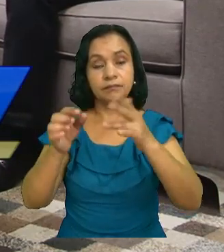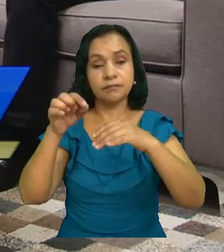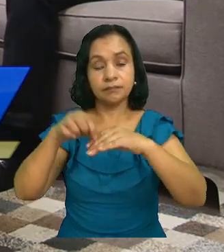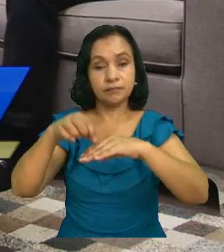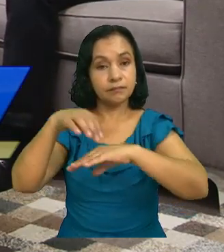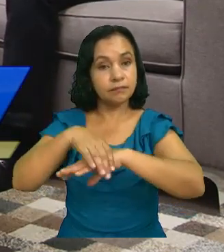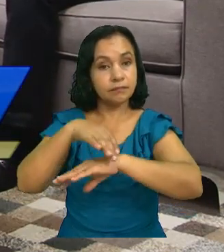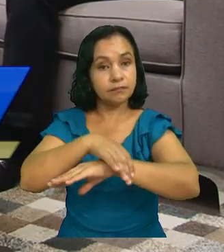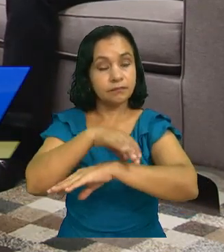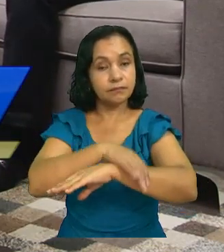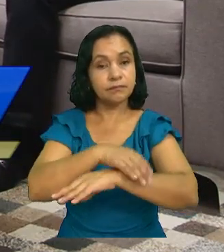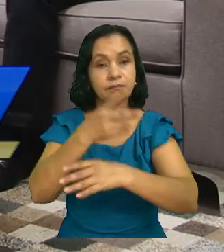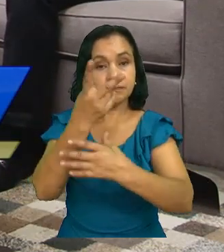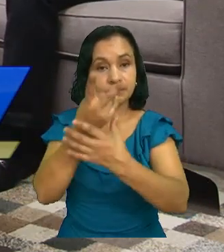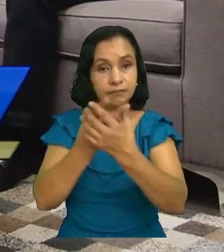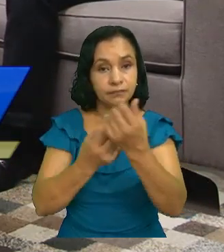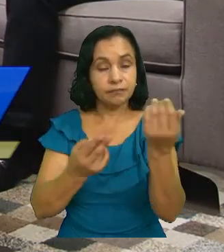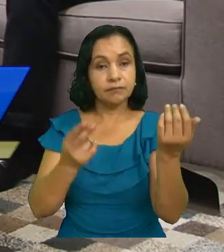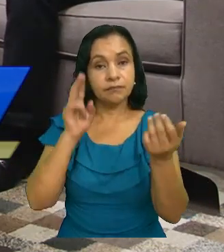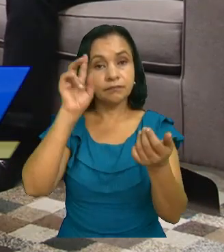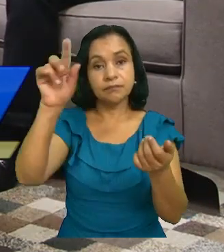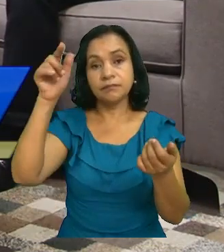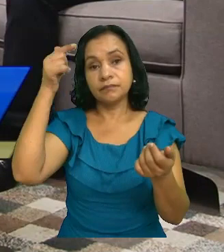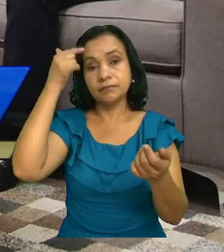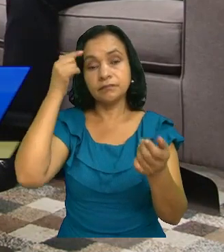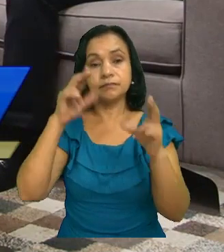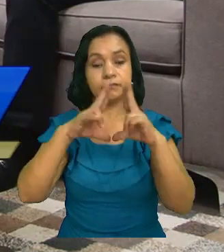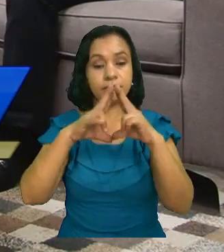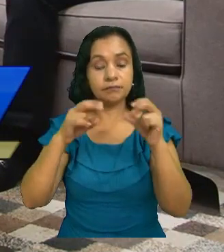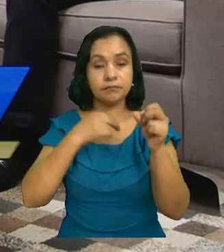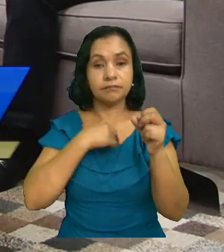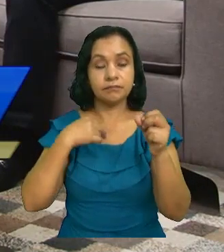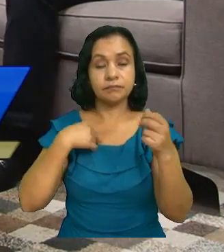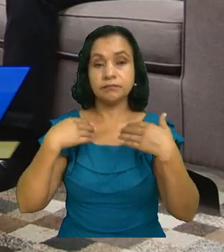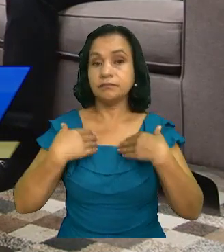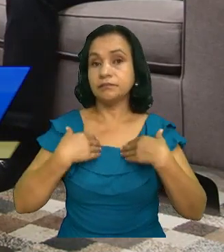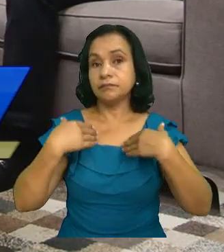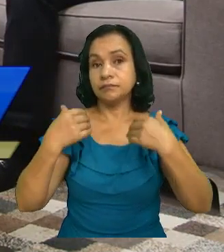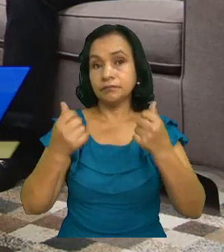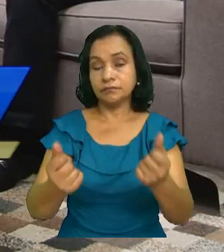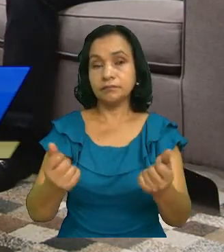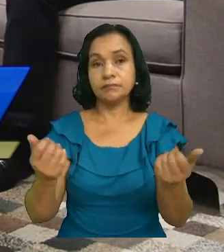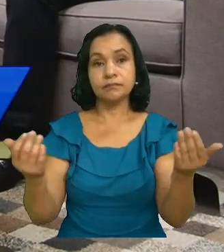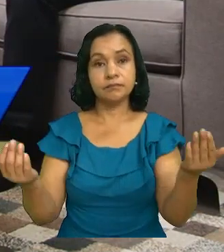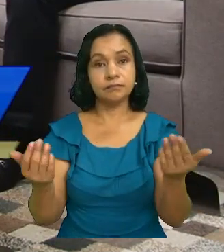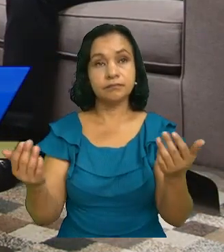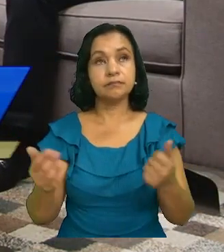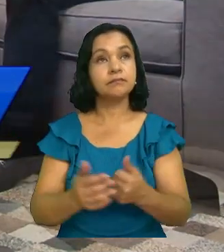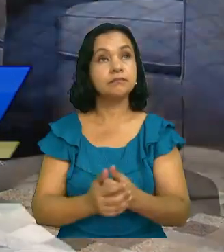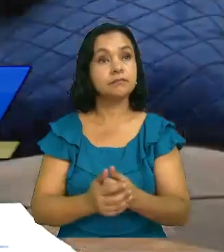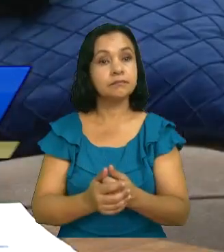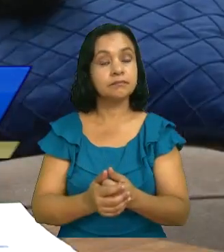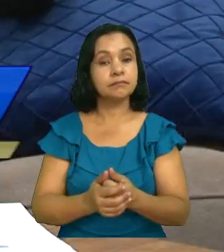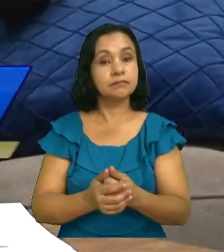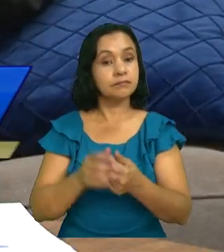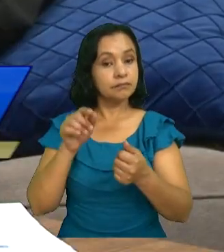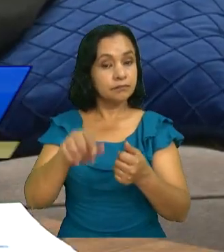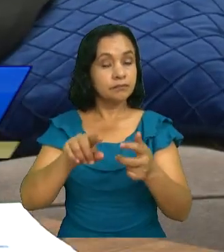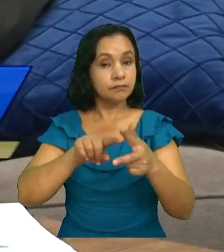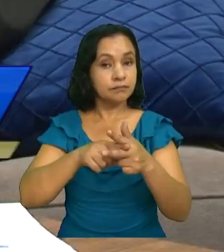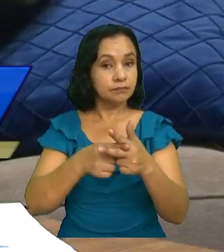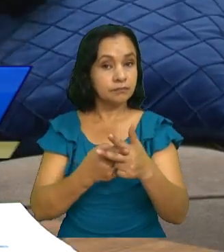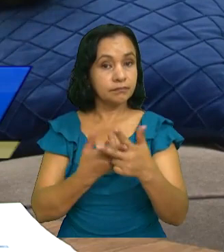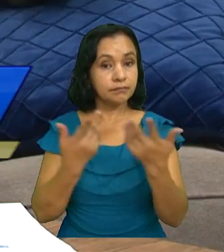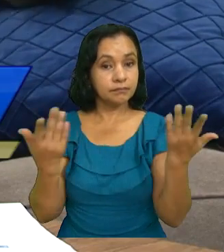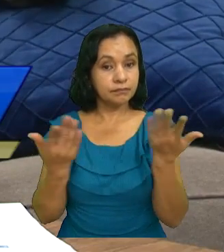Murillo. Cuando nuestro gobierno pone en marcha una estrategia de salud, okay, la pone en marcha